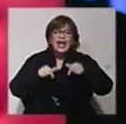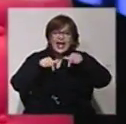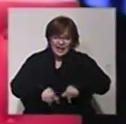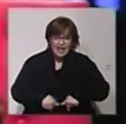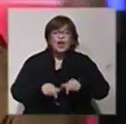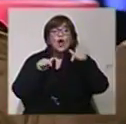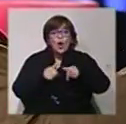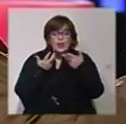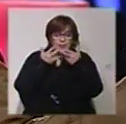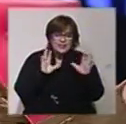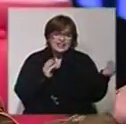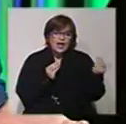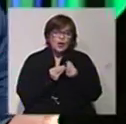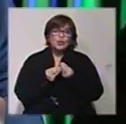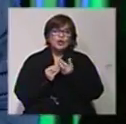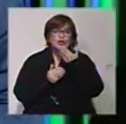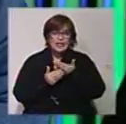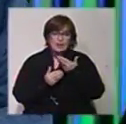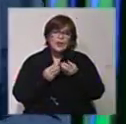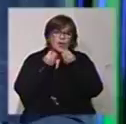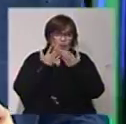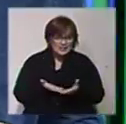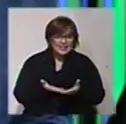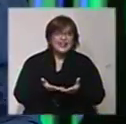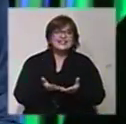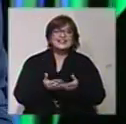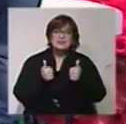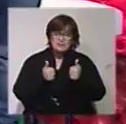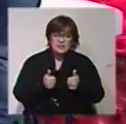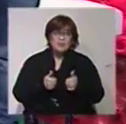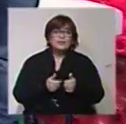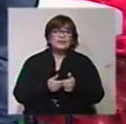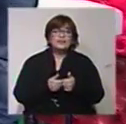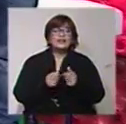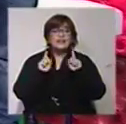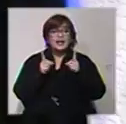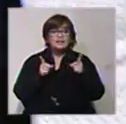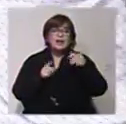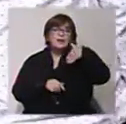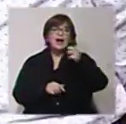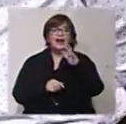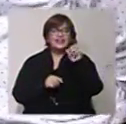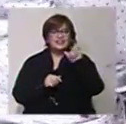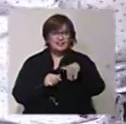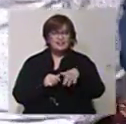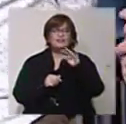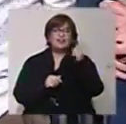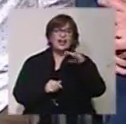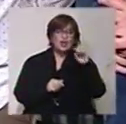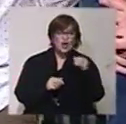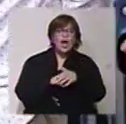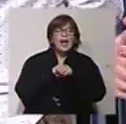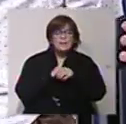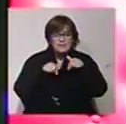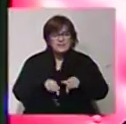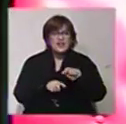tenemos, arrancamos con el Sapo Sas, como siempre. ¿Cómo estás, Majo querida? ¿Todo bien? Muy bien. Y con Martu Franco. ¿Cómo están? Amigo de la casa.